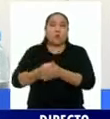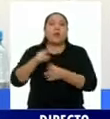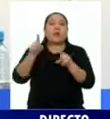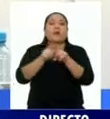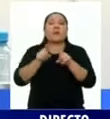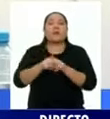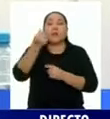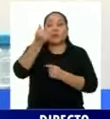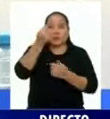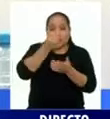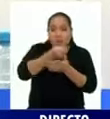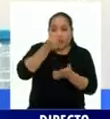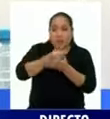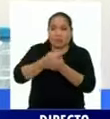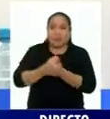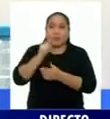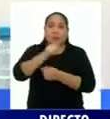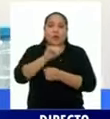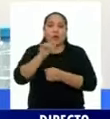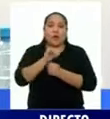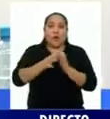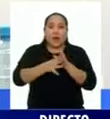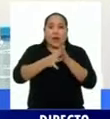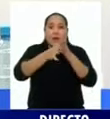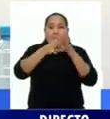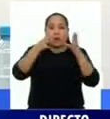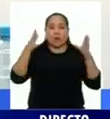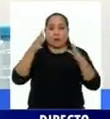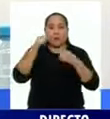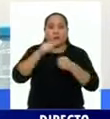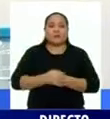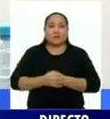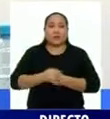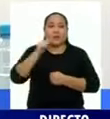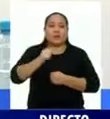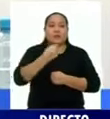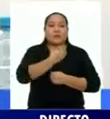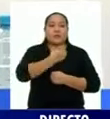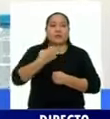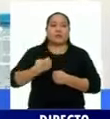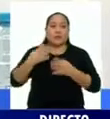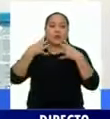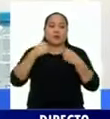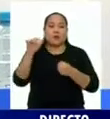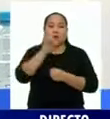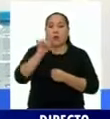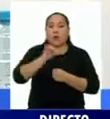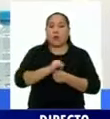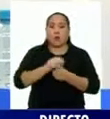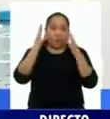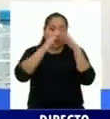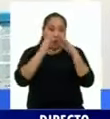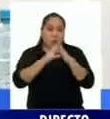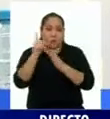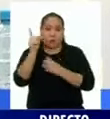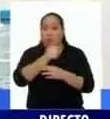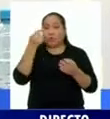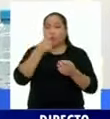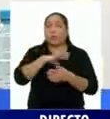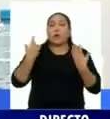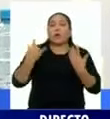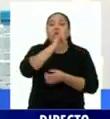el gasto tiene que ir junto con la recaudación. Ese es un gobierno sano, es igualito que un hogar. Uno no puede gastar